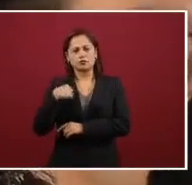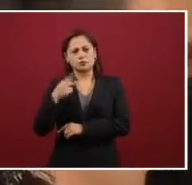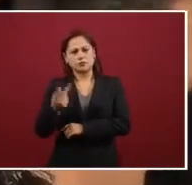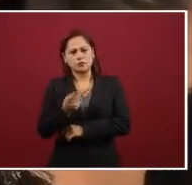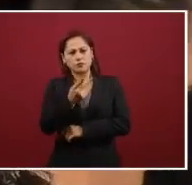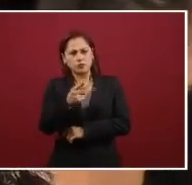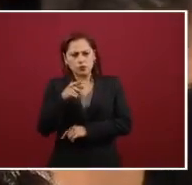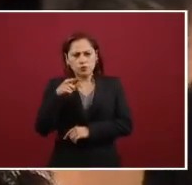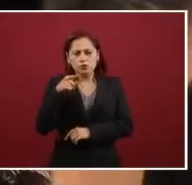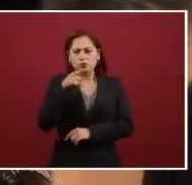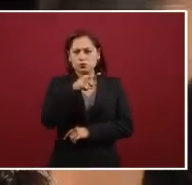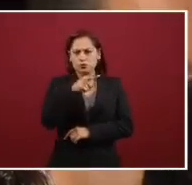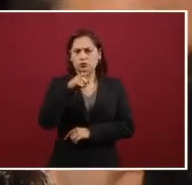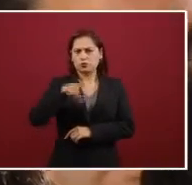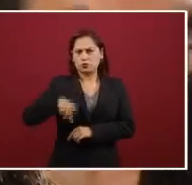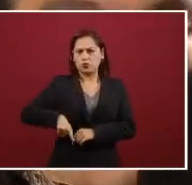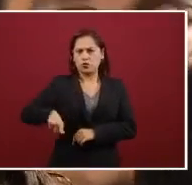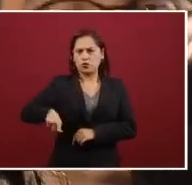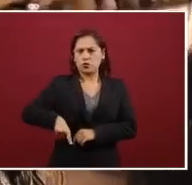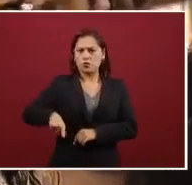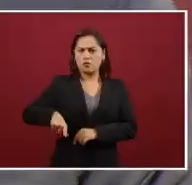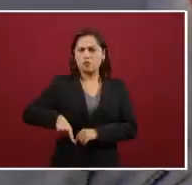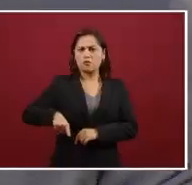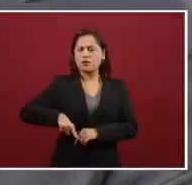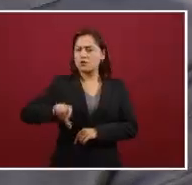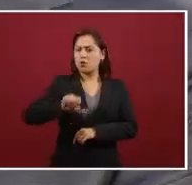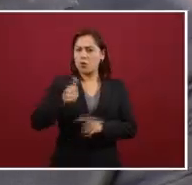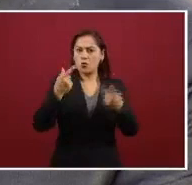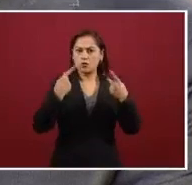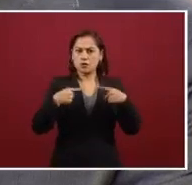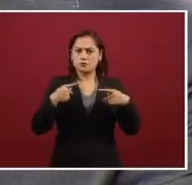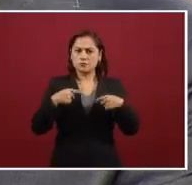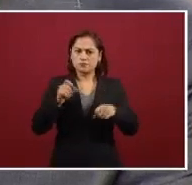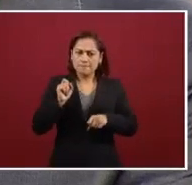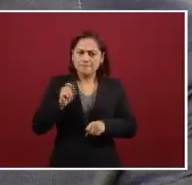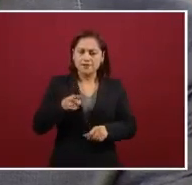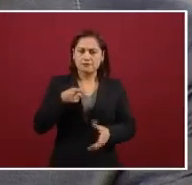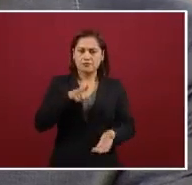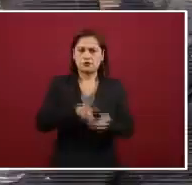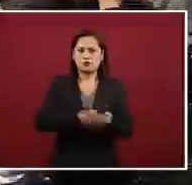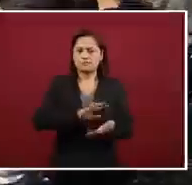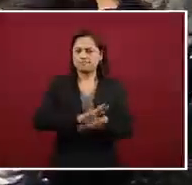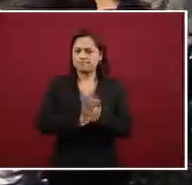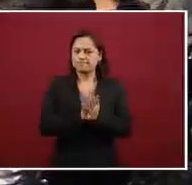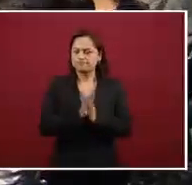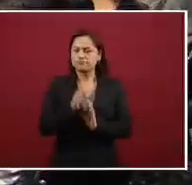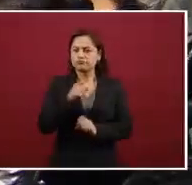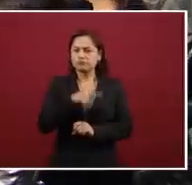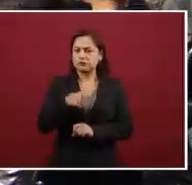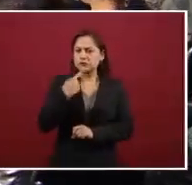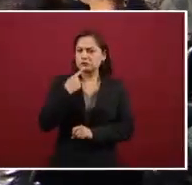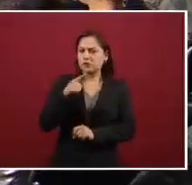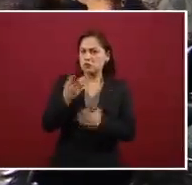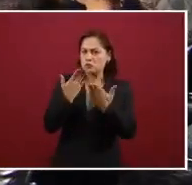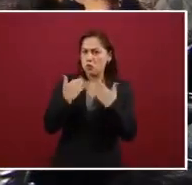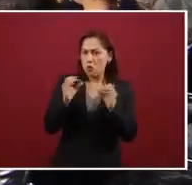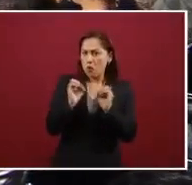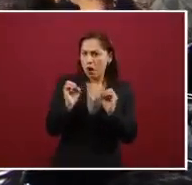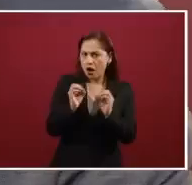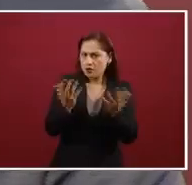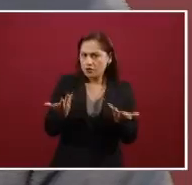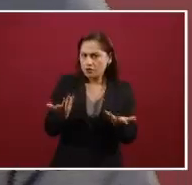investigará al resto de implicados en este sistema de corrupción, porque en estos casos no hay denuncia, tendrían que interponerlas. La